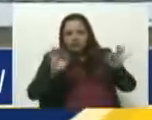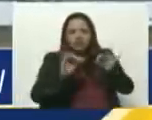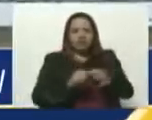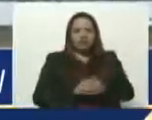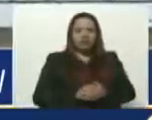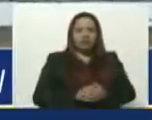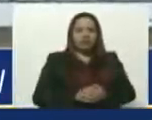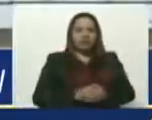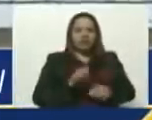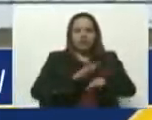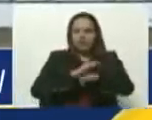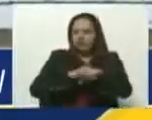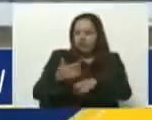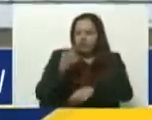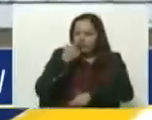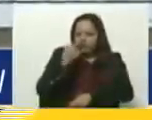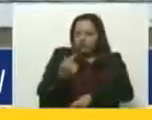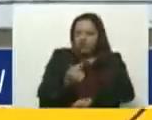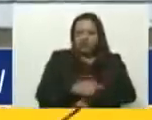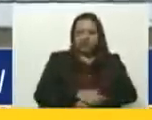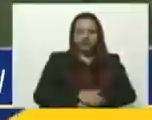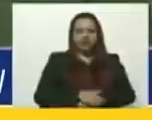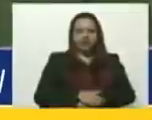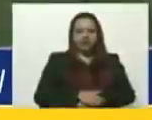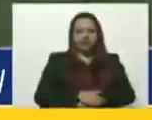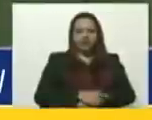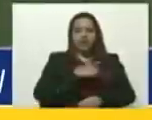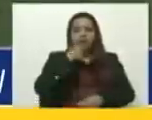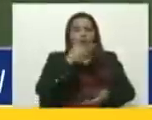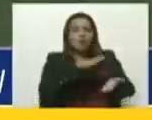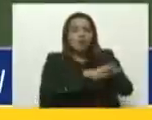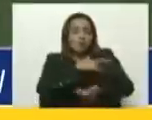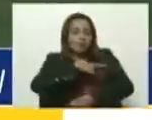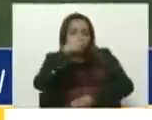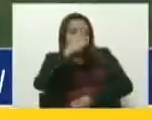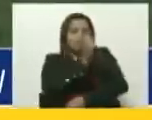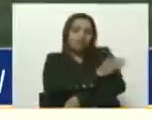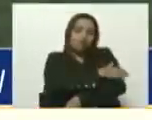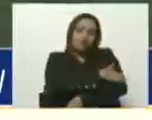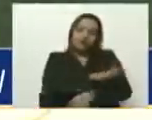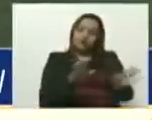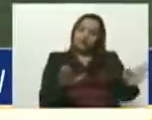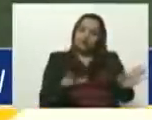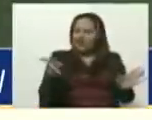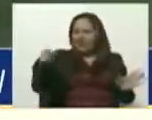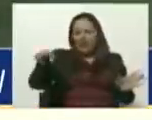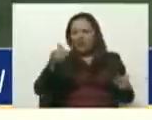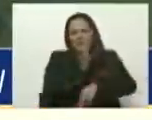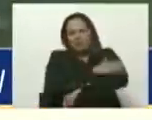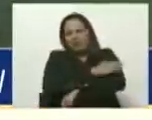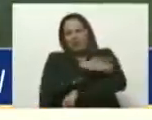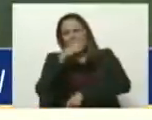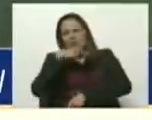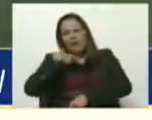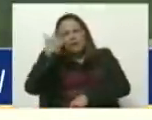porque decir qué que murió la vergüenza de la oposición es que ellos no tienen vergüenza